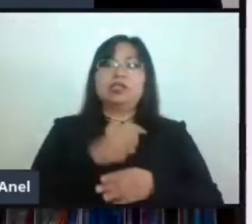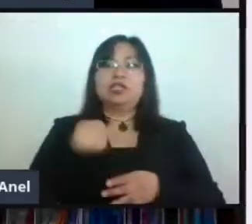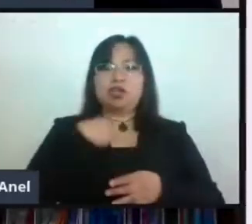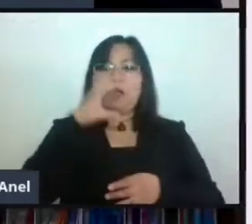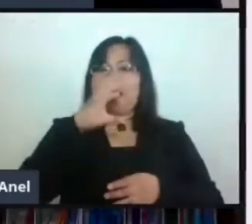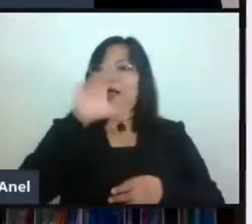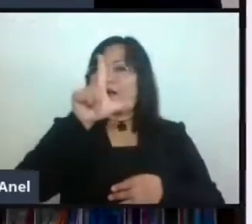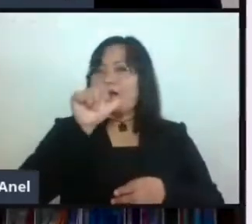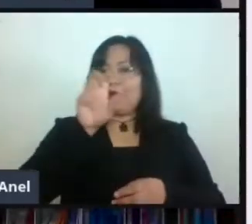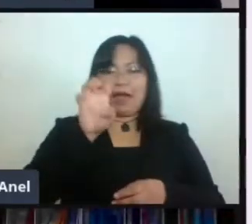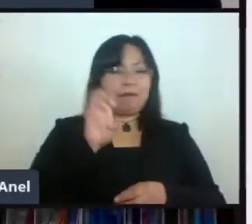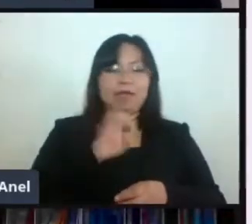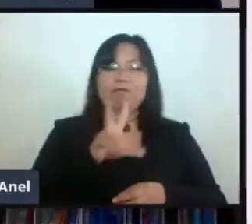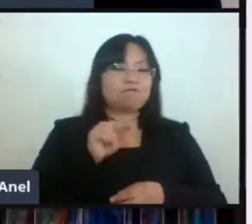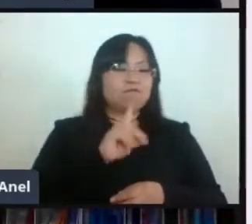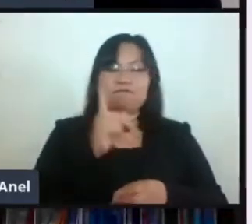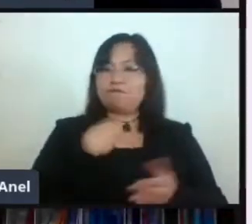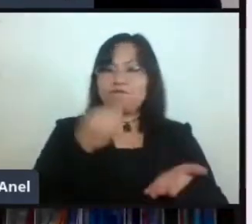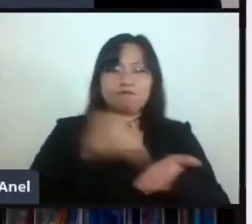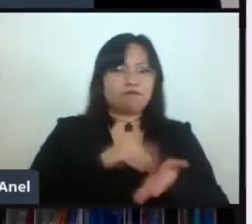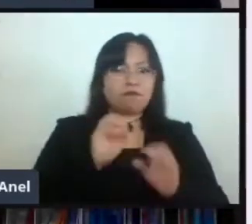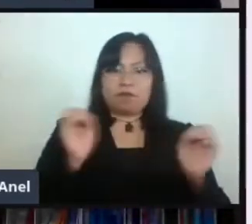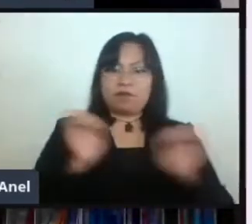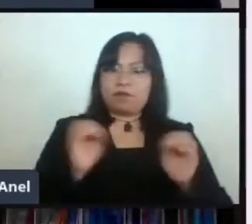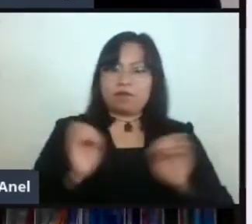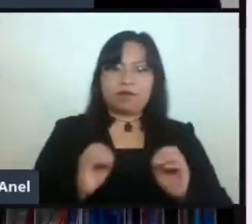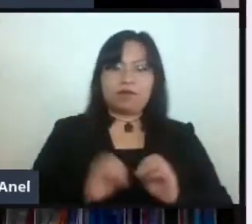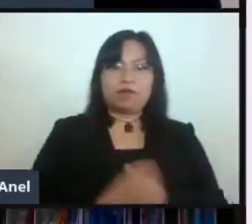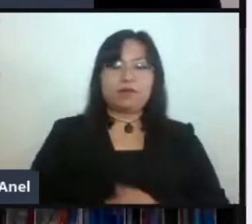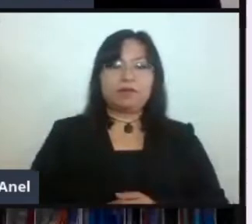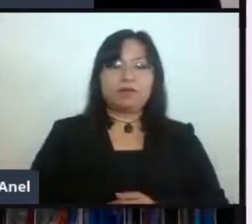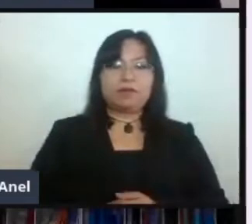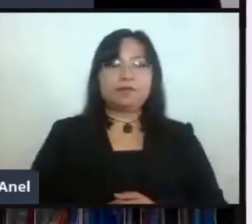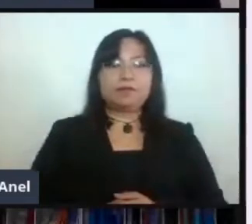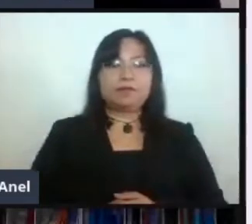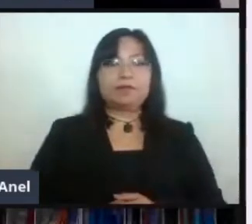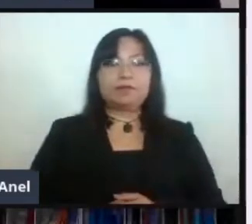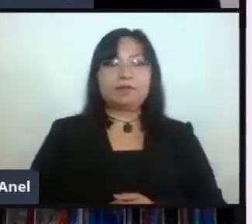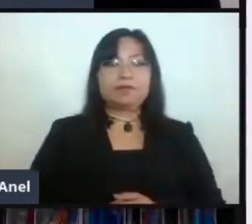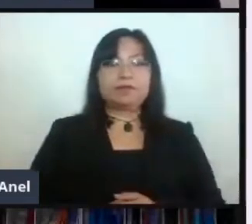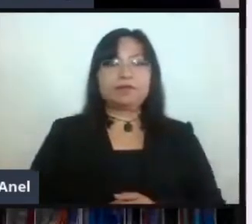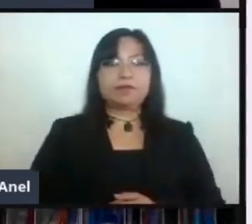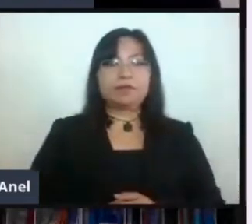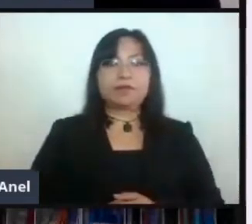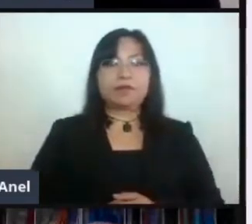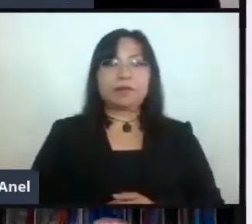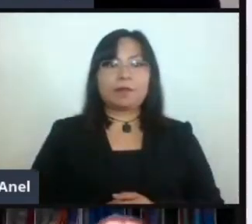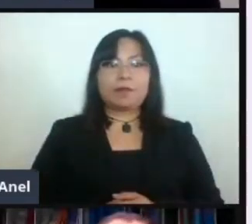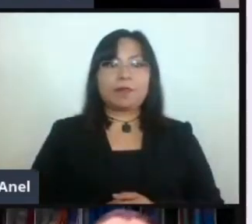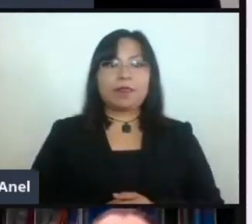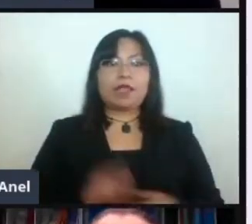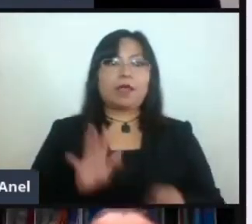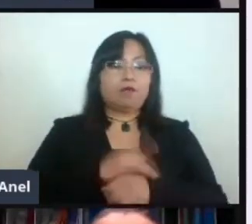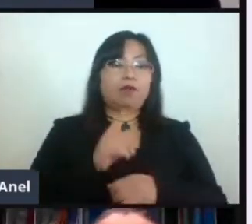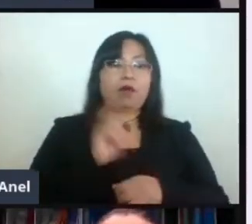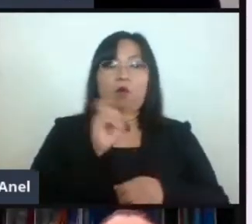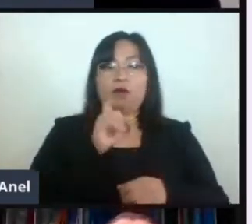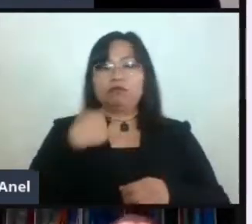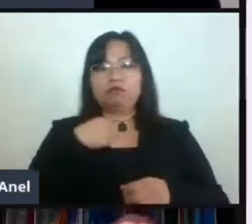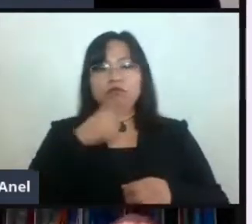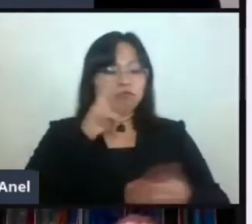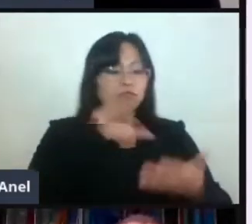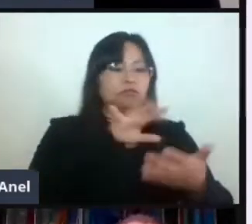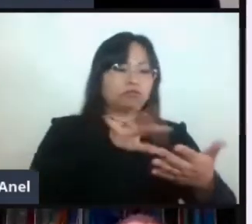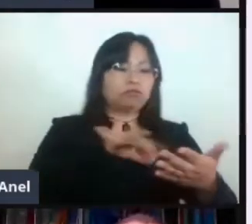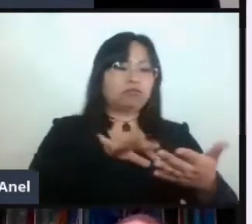Espero, yo sé cuál es la respuesta, pero me voy a fijar que el sentido de la respuesta del alumno, por lo que escribe, vaya en